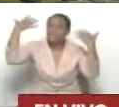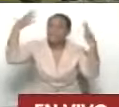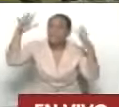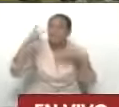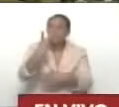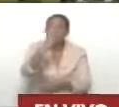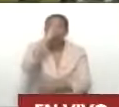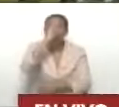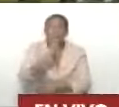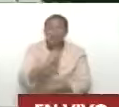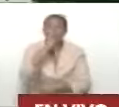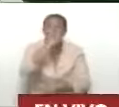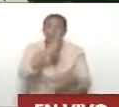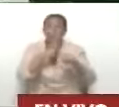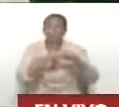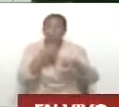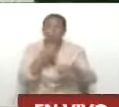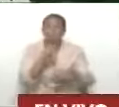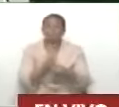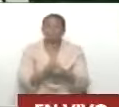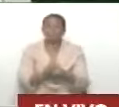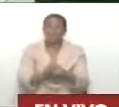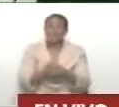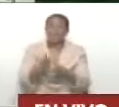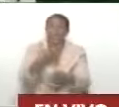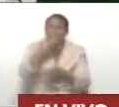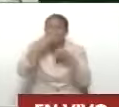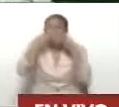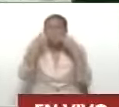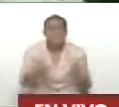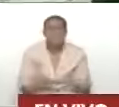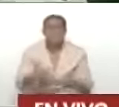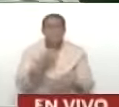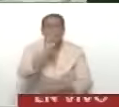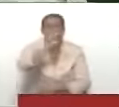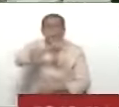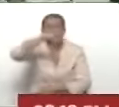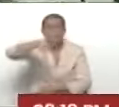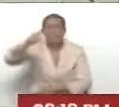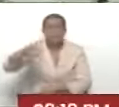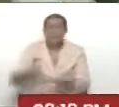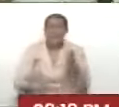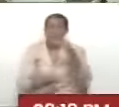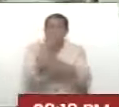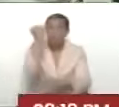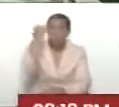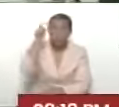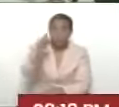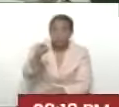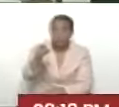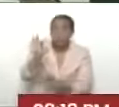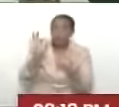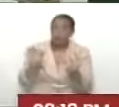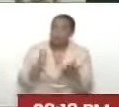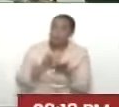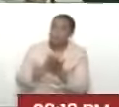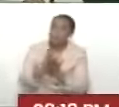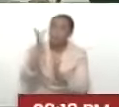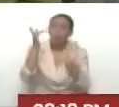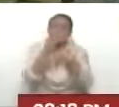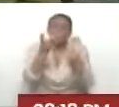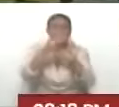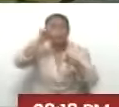2 años del 1x10. Esta maravillosa herramienta que usted ha creado para seguir ese contacto y